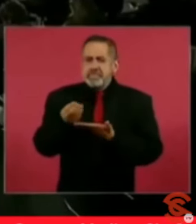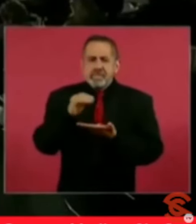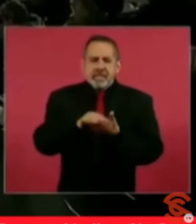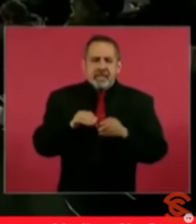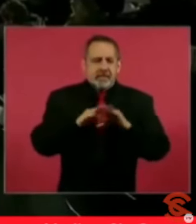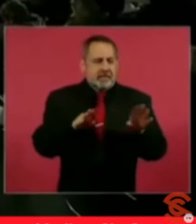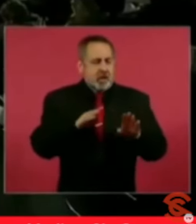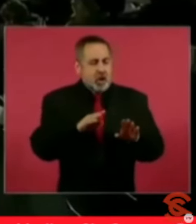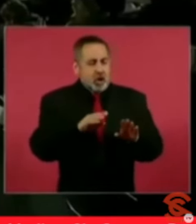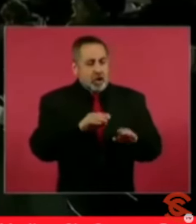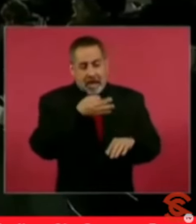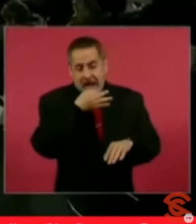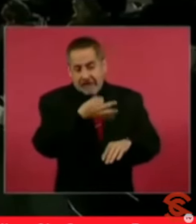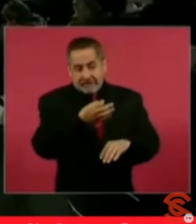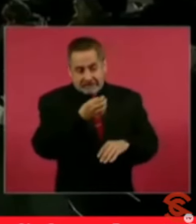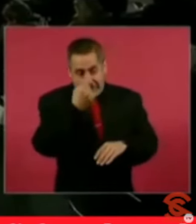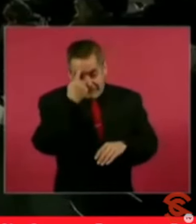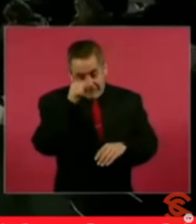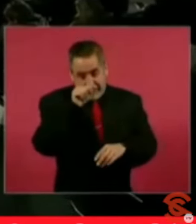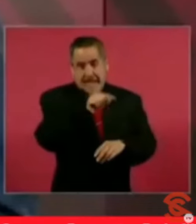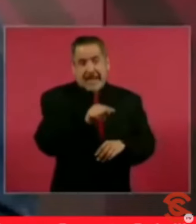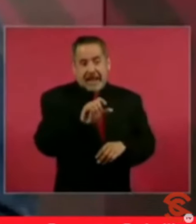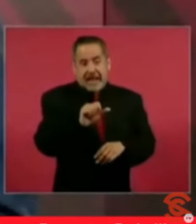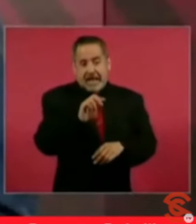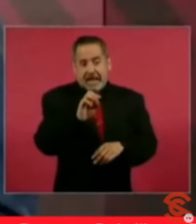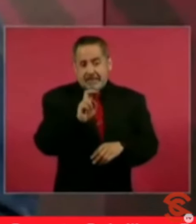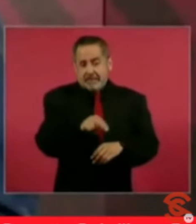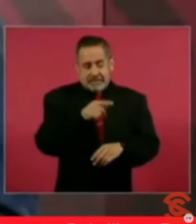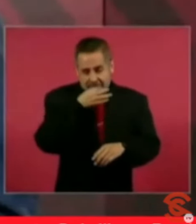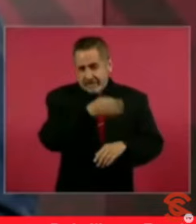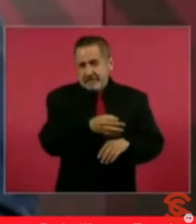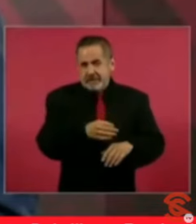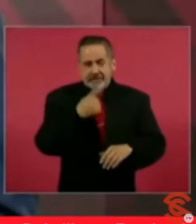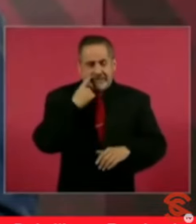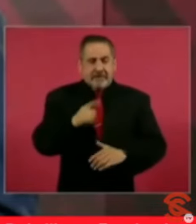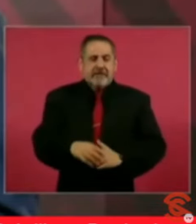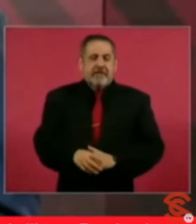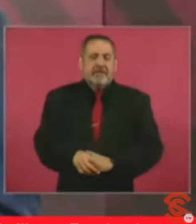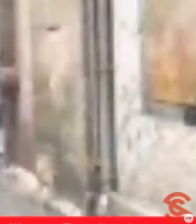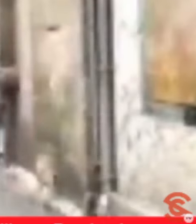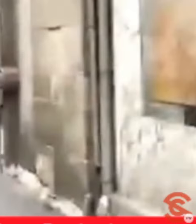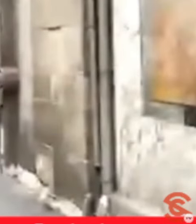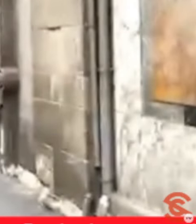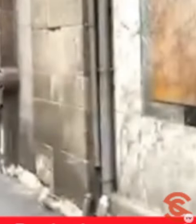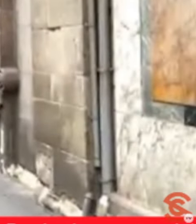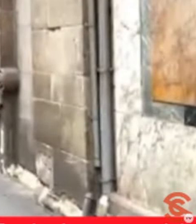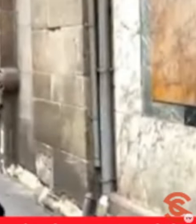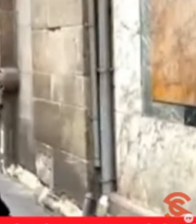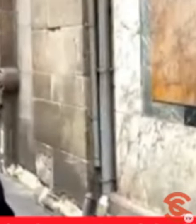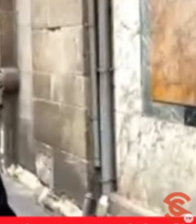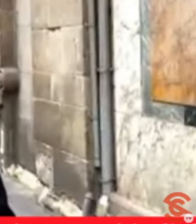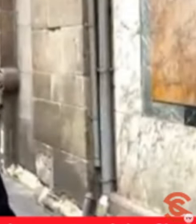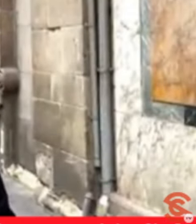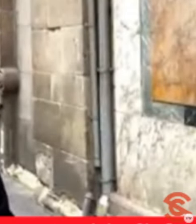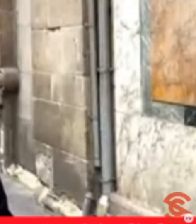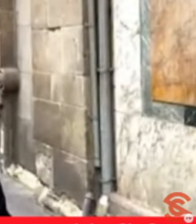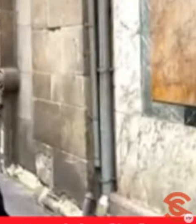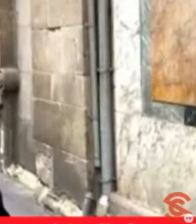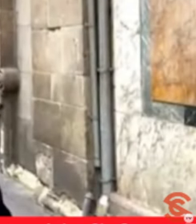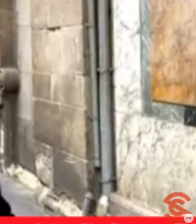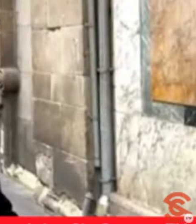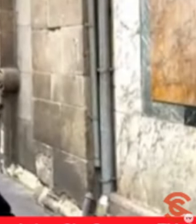Carmen. El tuit al que se refiere el presidente Andrés Manuel López Obrador lo comentábamos desde temprano,